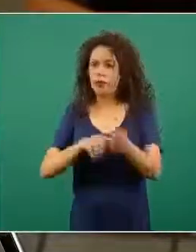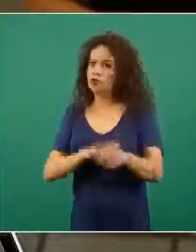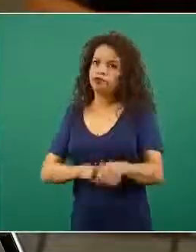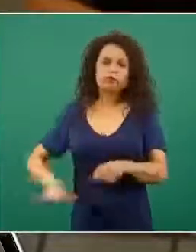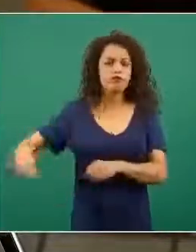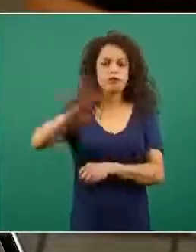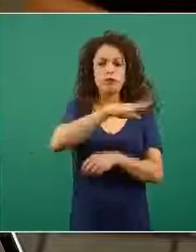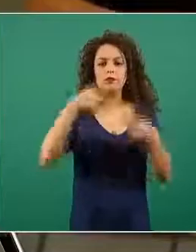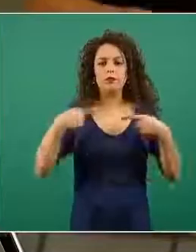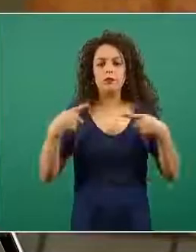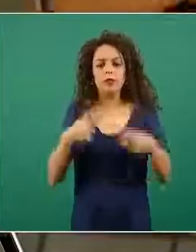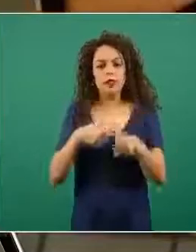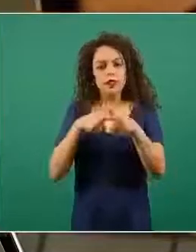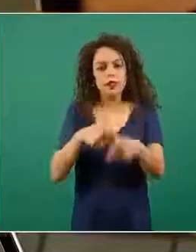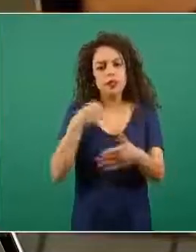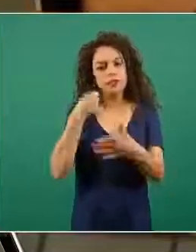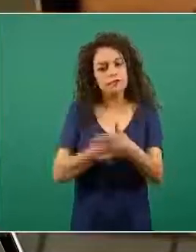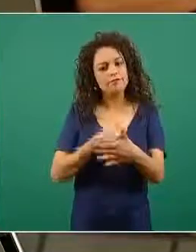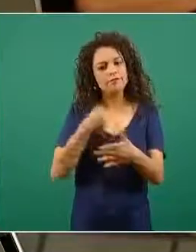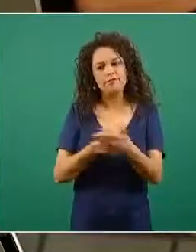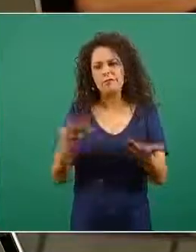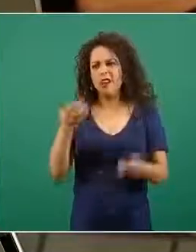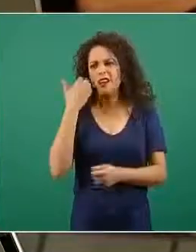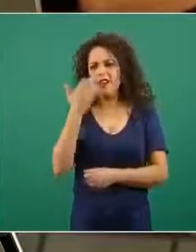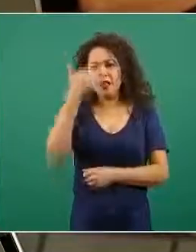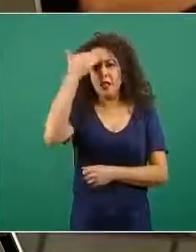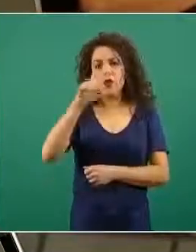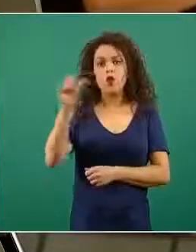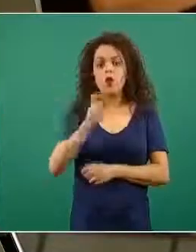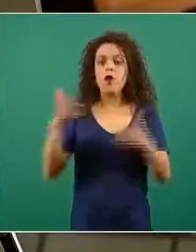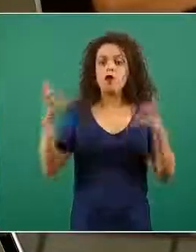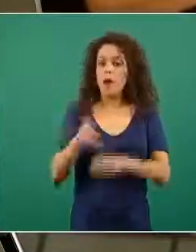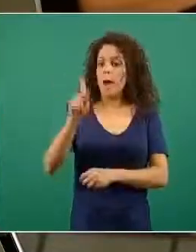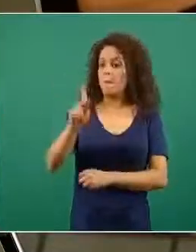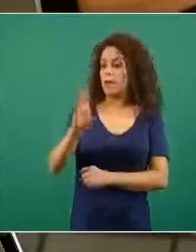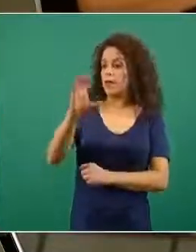sigue insistiendo sobre el tema de cuándo se debe realizar una PCR,